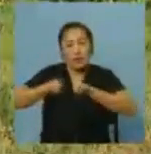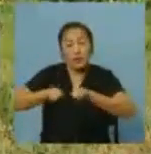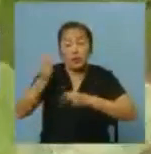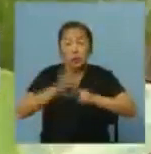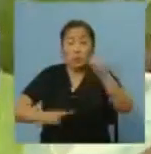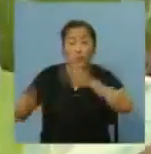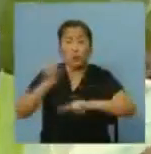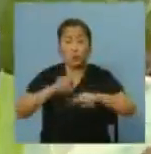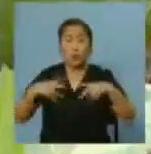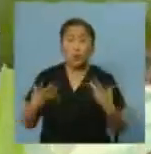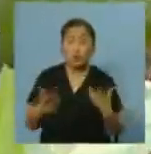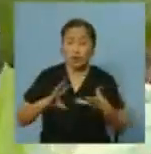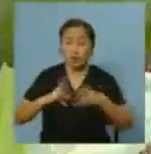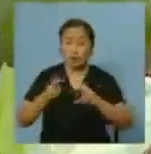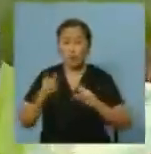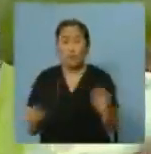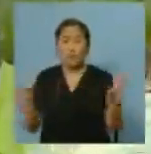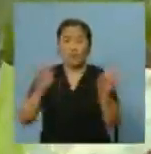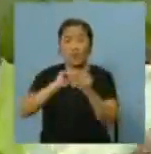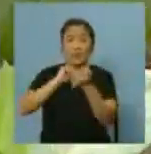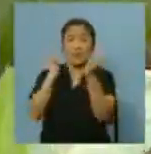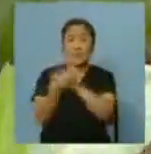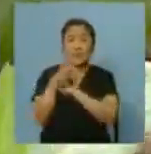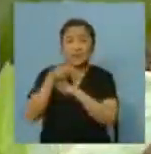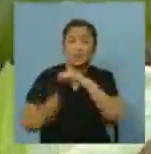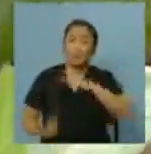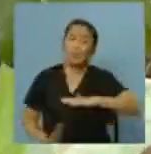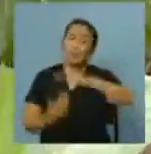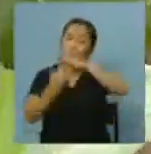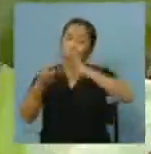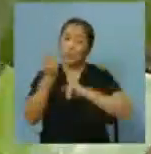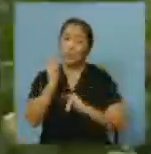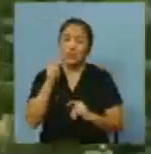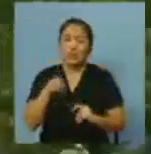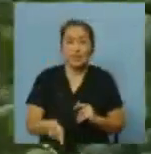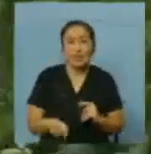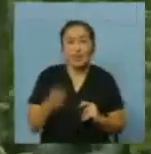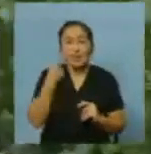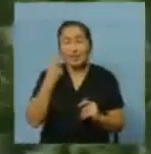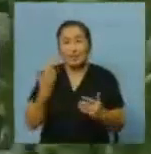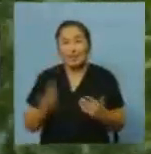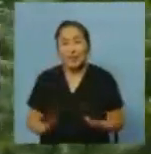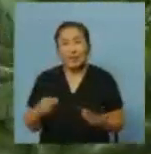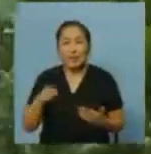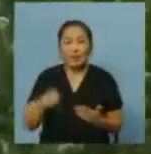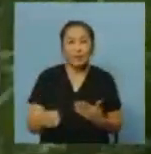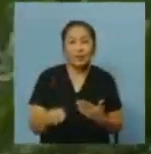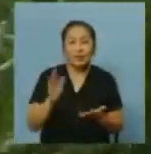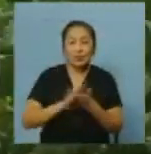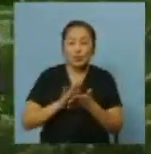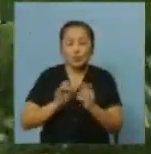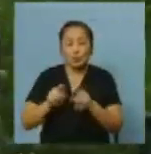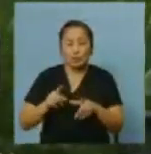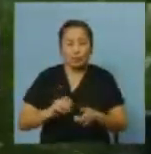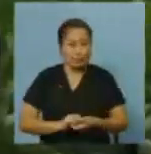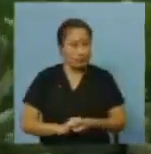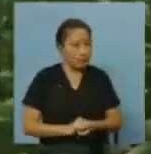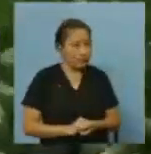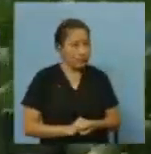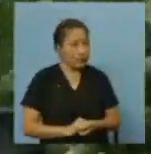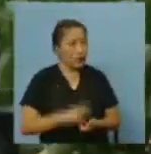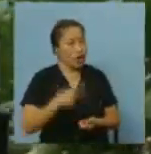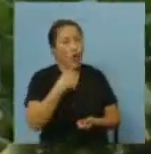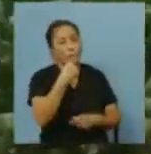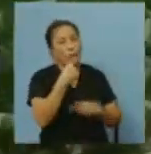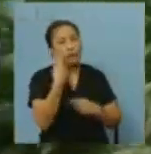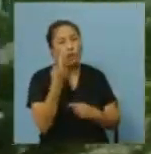que esto se corrija a través de alguien, de una autoridad que evalúe y meritúe esta situación. Dos